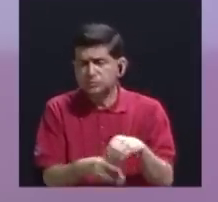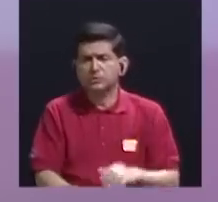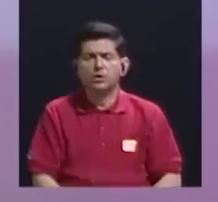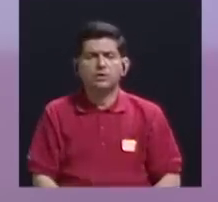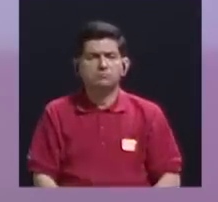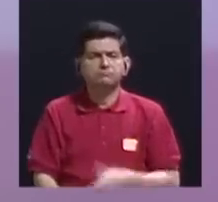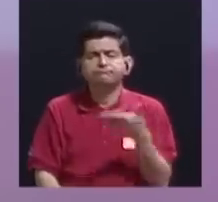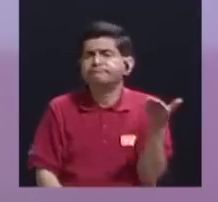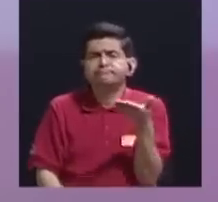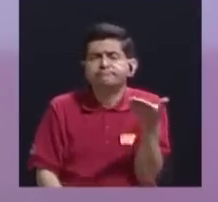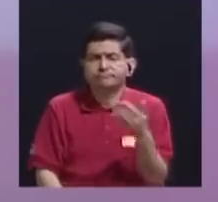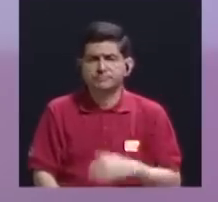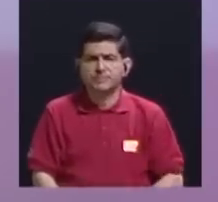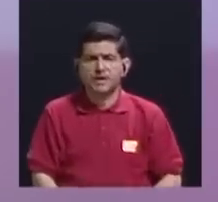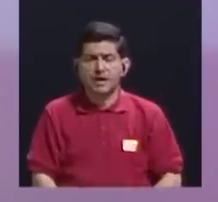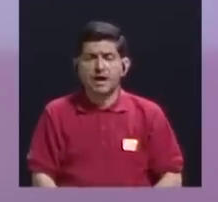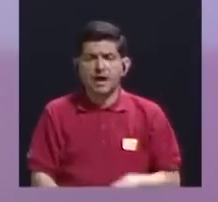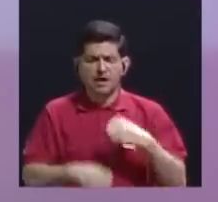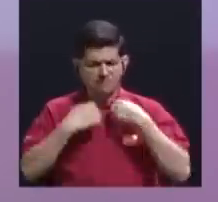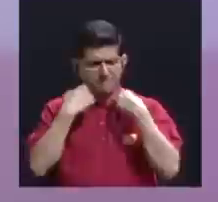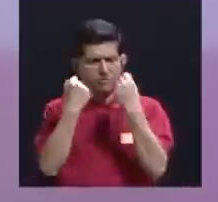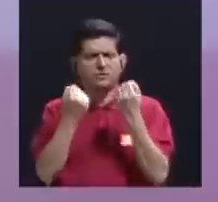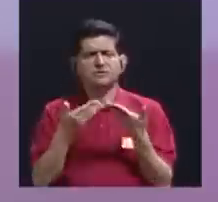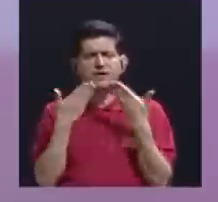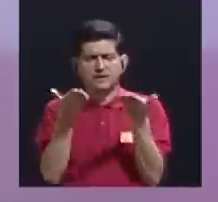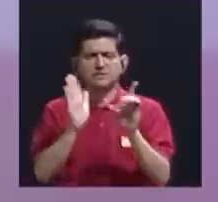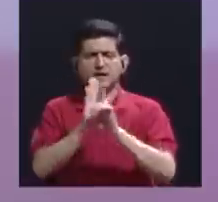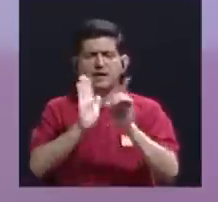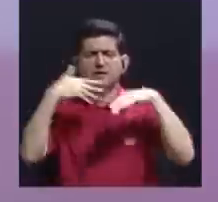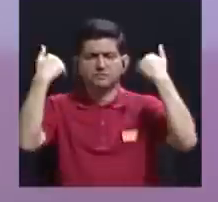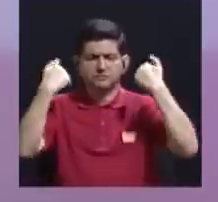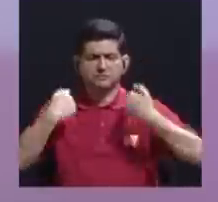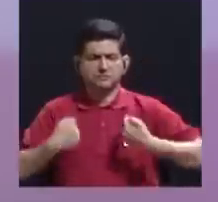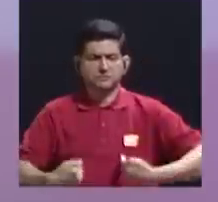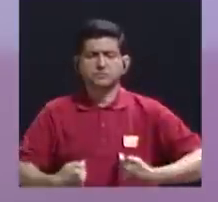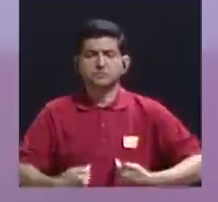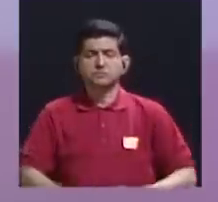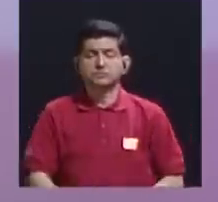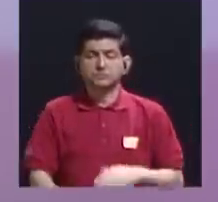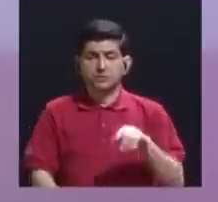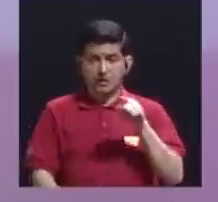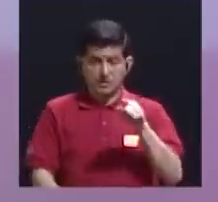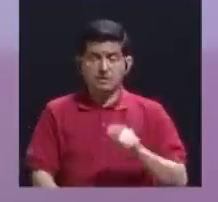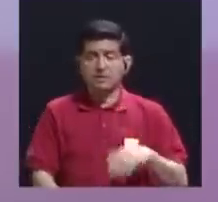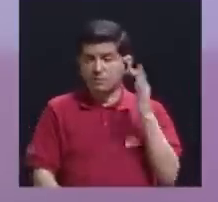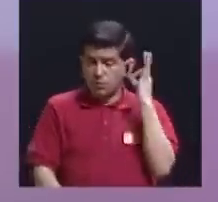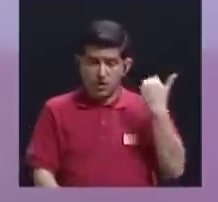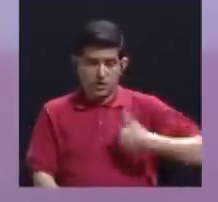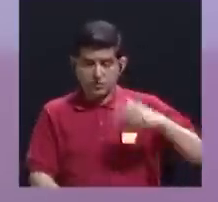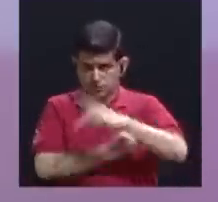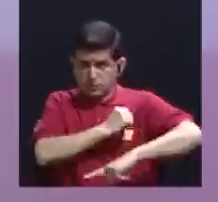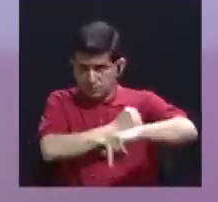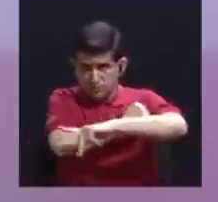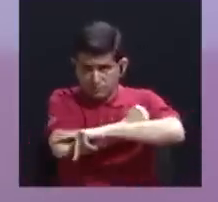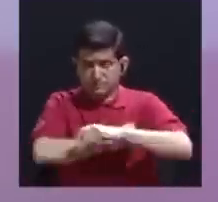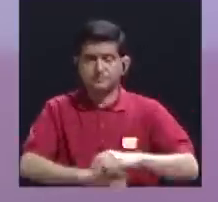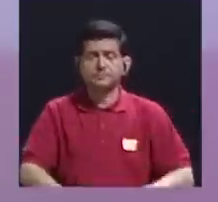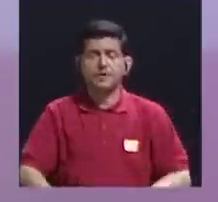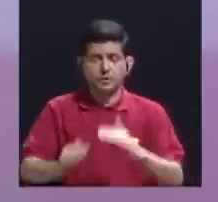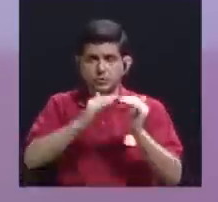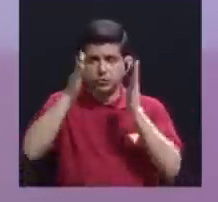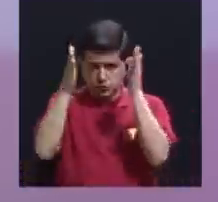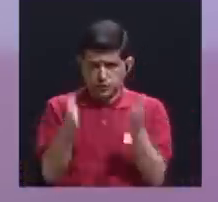la al fortalecimiento de los derechos humanos de las y los ciudadanos en nuestro país